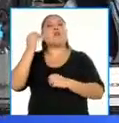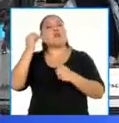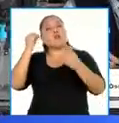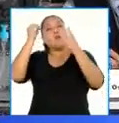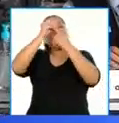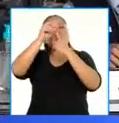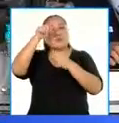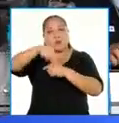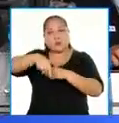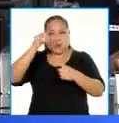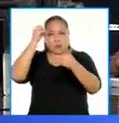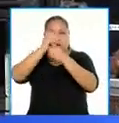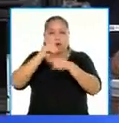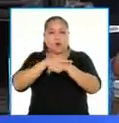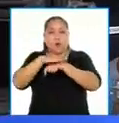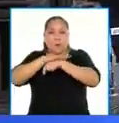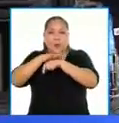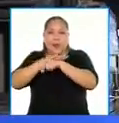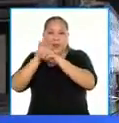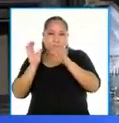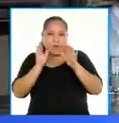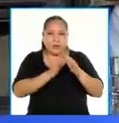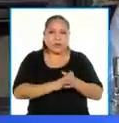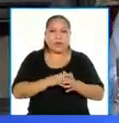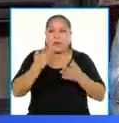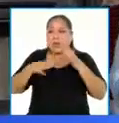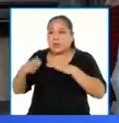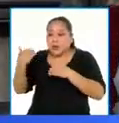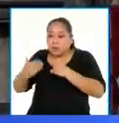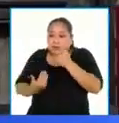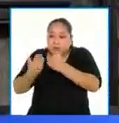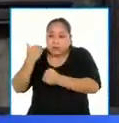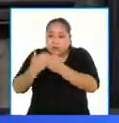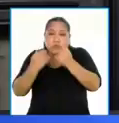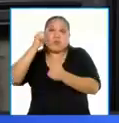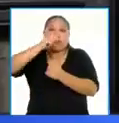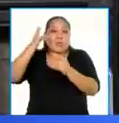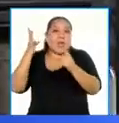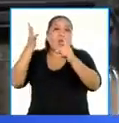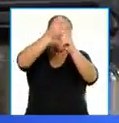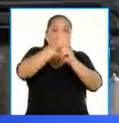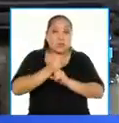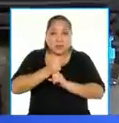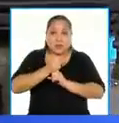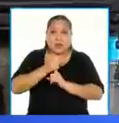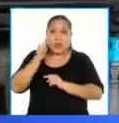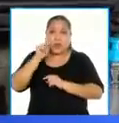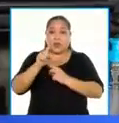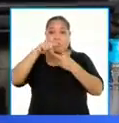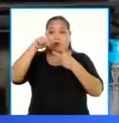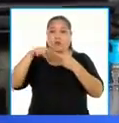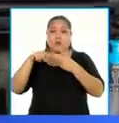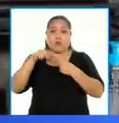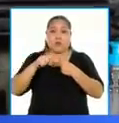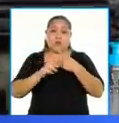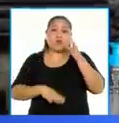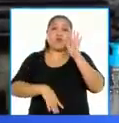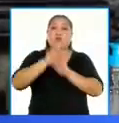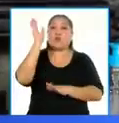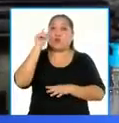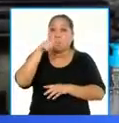las metas cuando hacemos planificación? Para hacer todo lo necesario para cumplirla. Y ahí hay dos opciones: o superamos